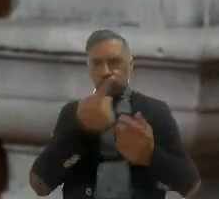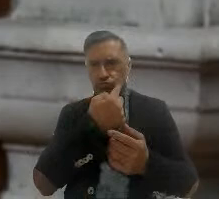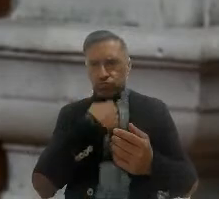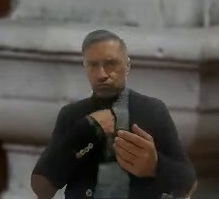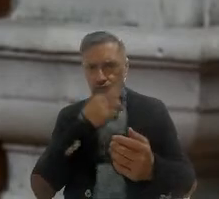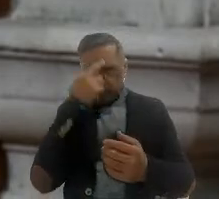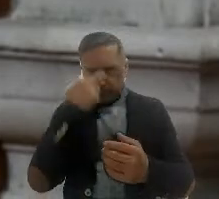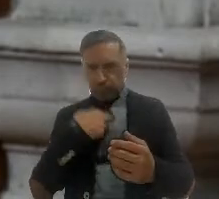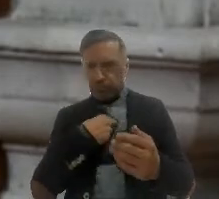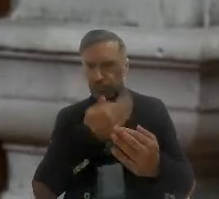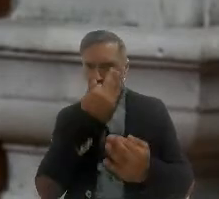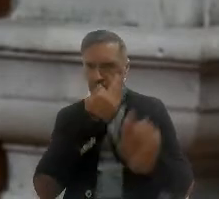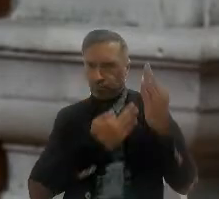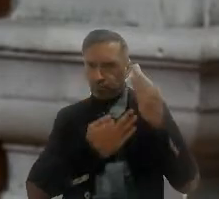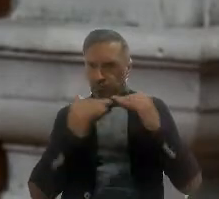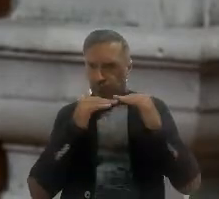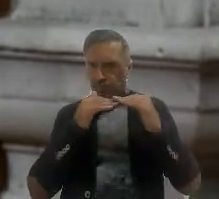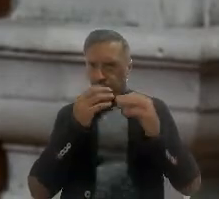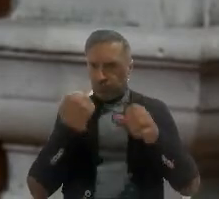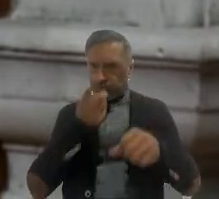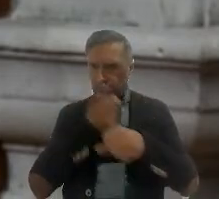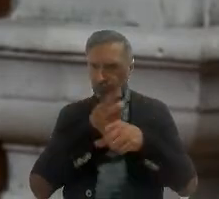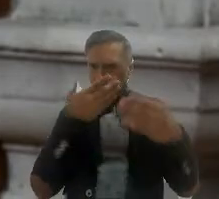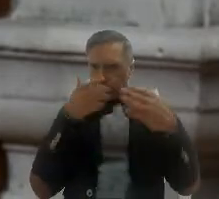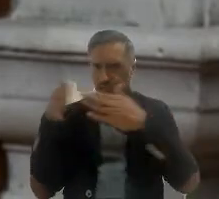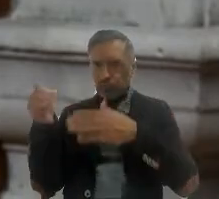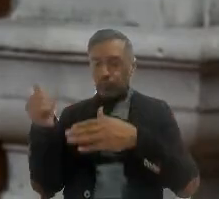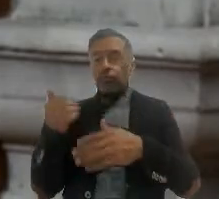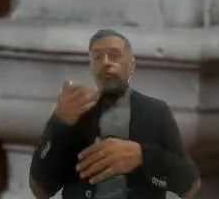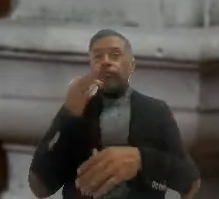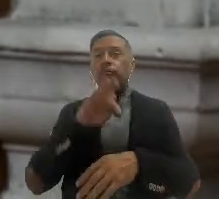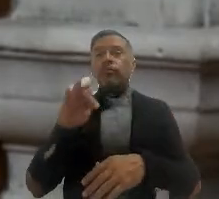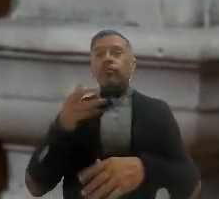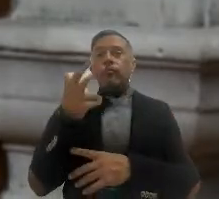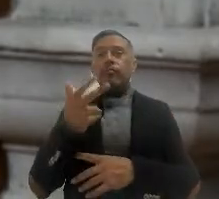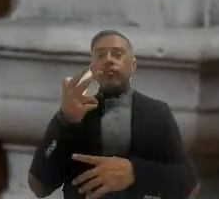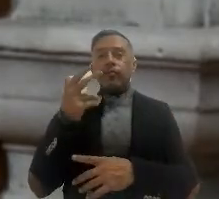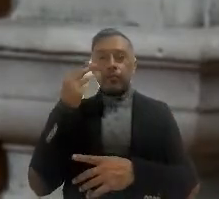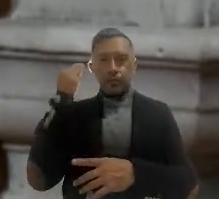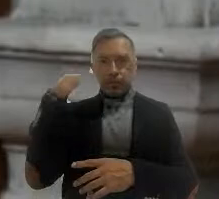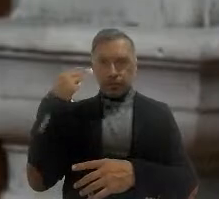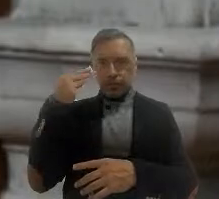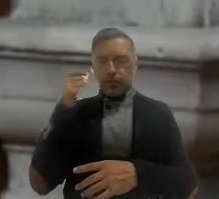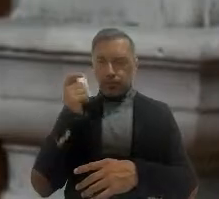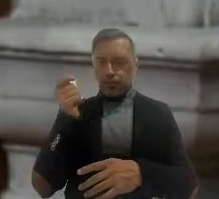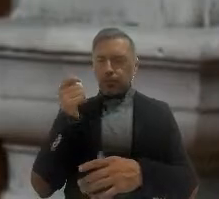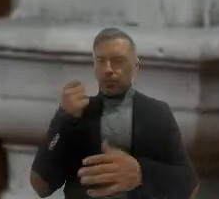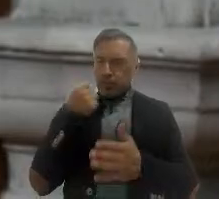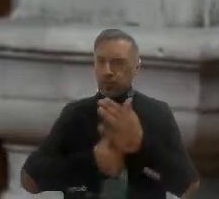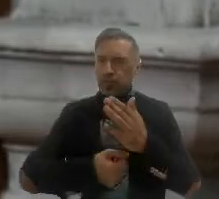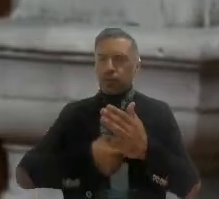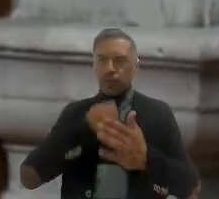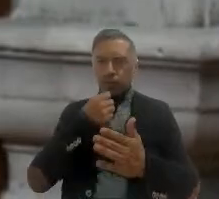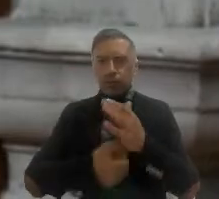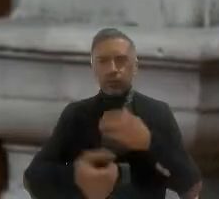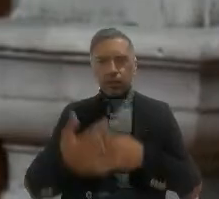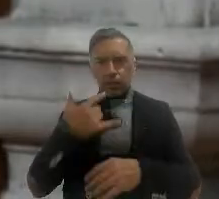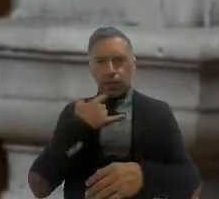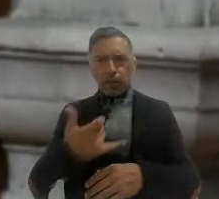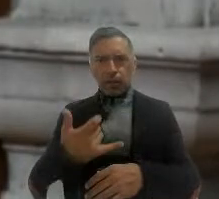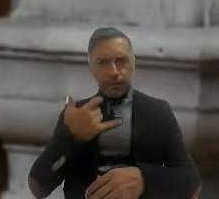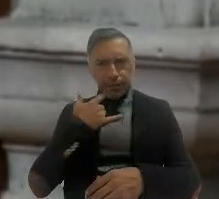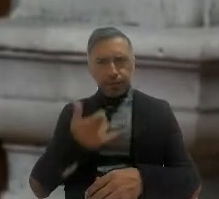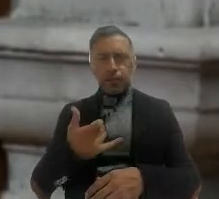una oportunidad para reconocer la resiliencia, fuerza y lucha de todas las mujeres que